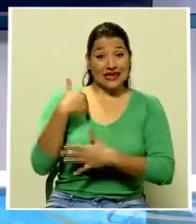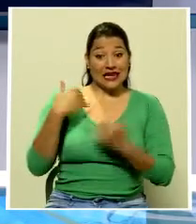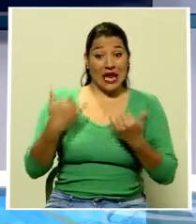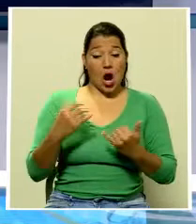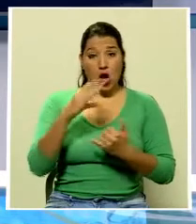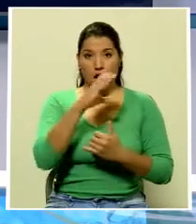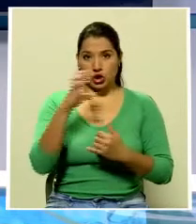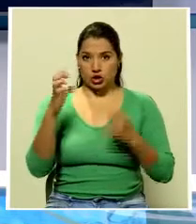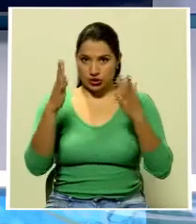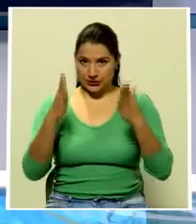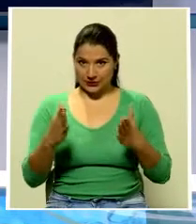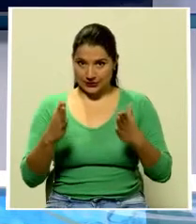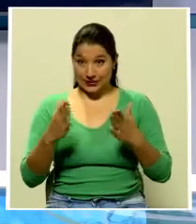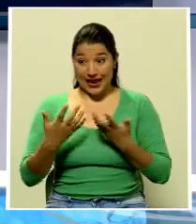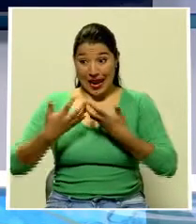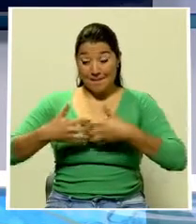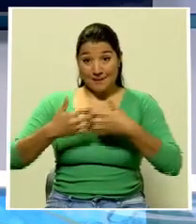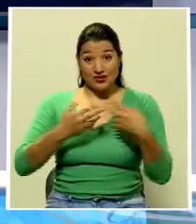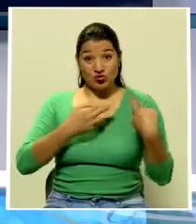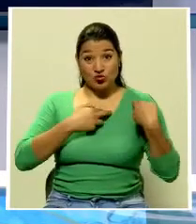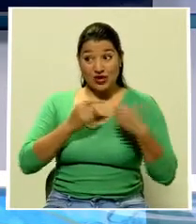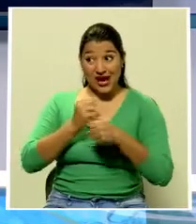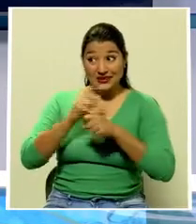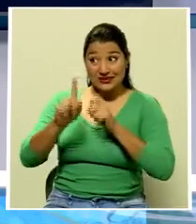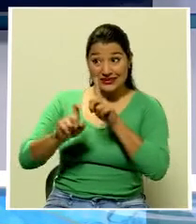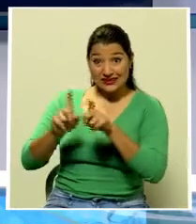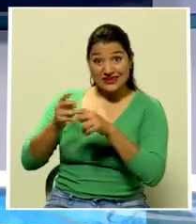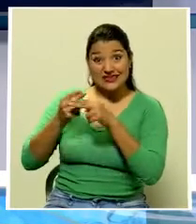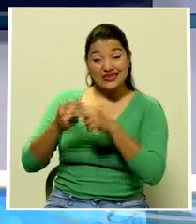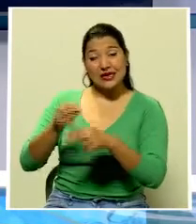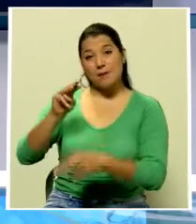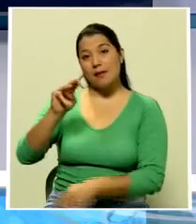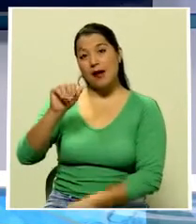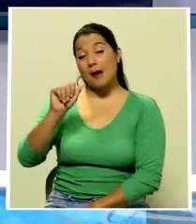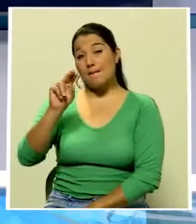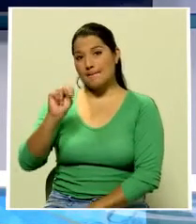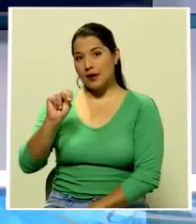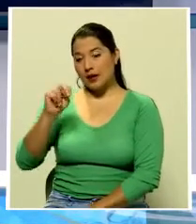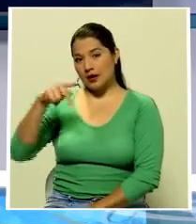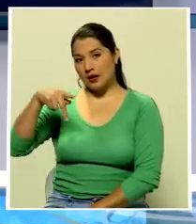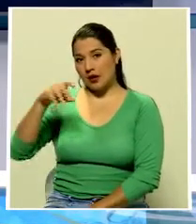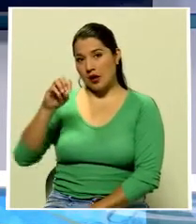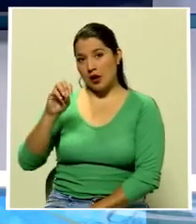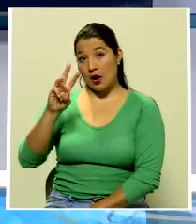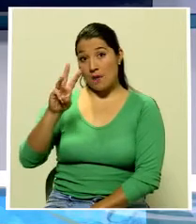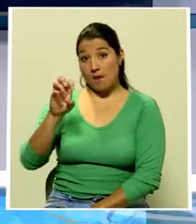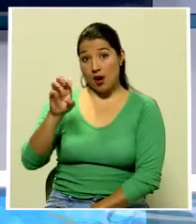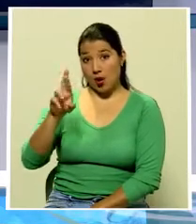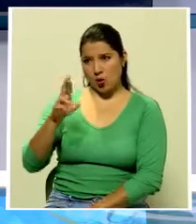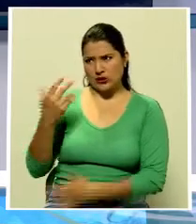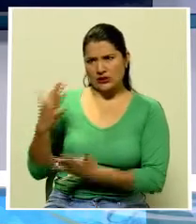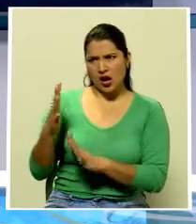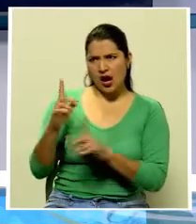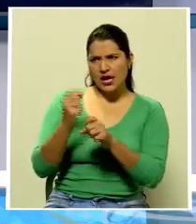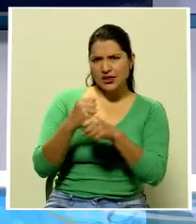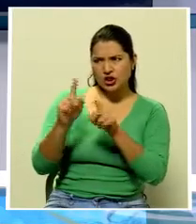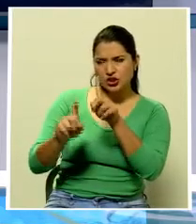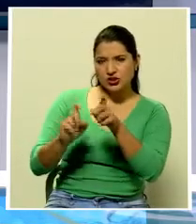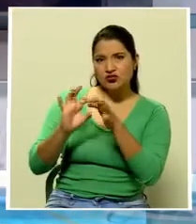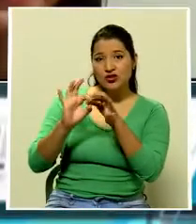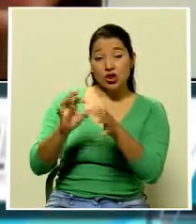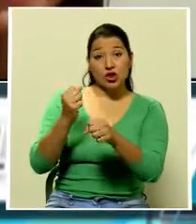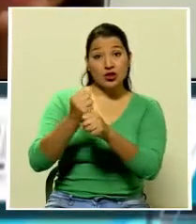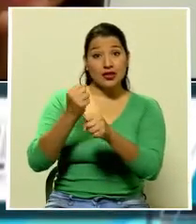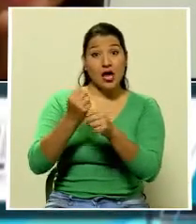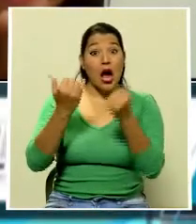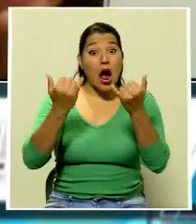La consultora Manpower acaba de hacer su tradicional encuesta de expectativas de empleo y vamos ahora a conocer los